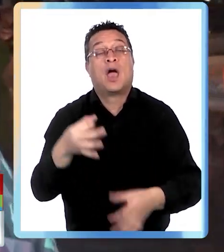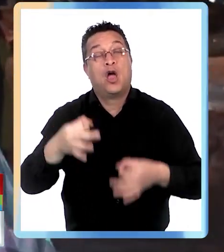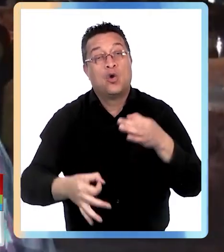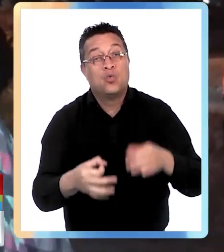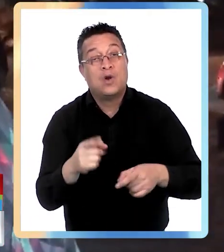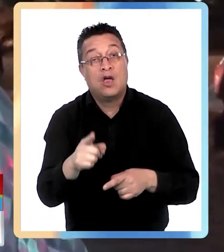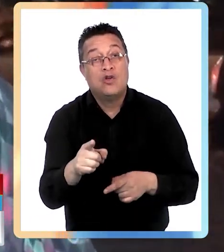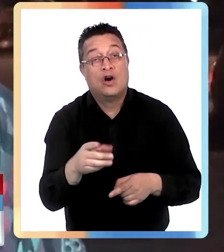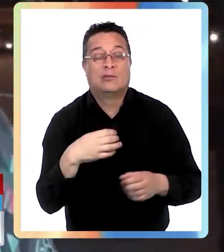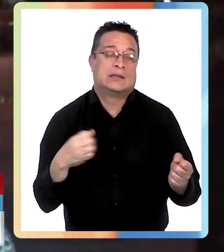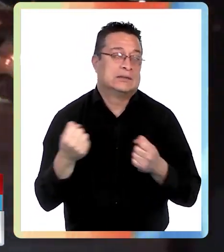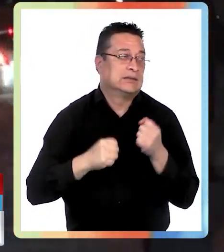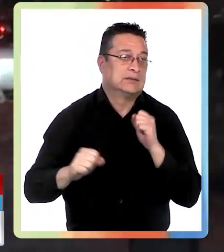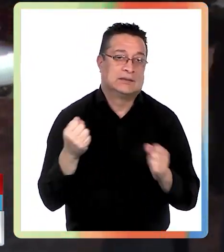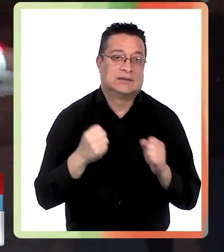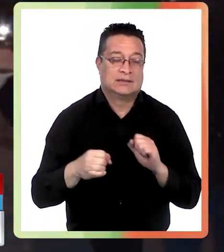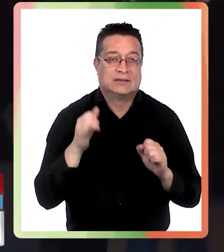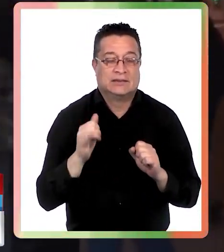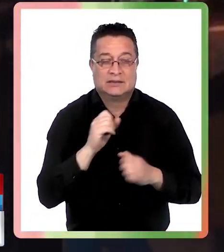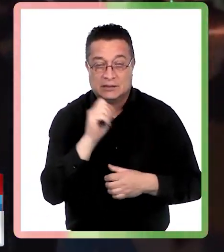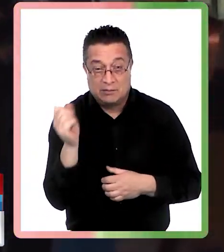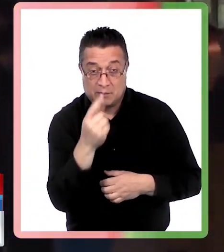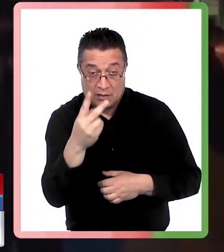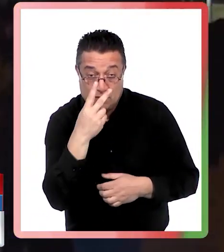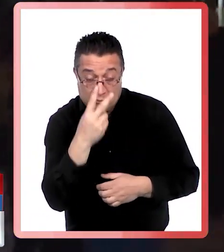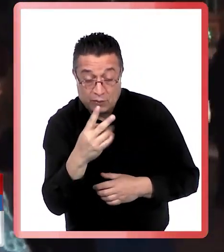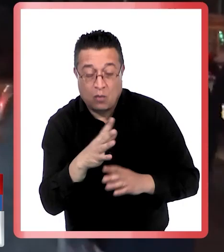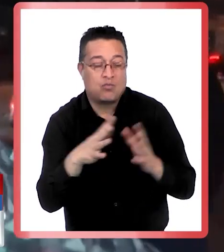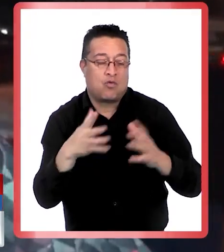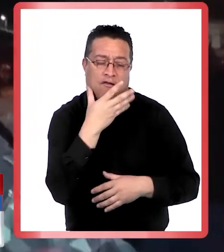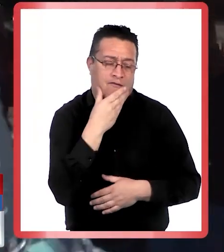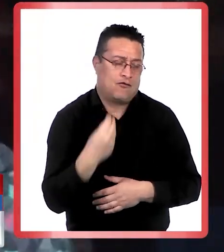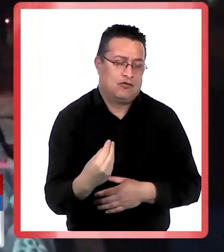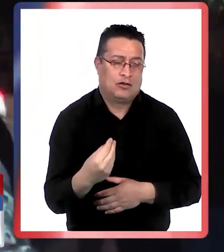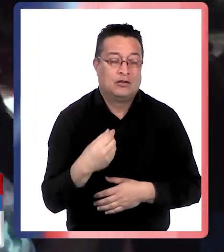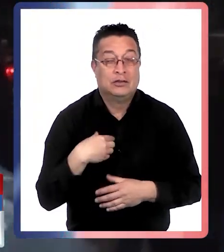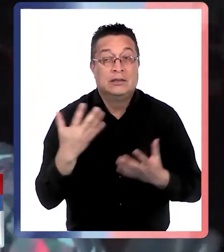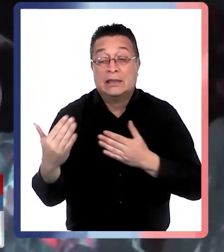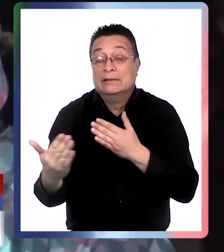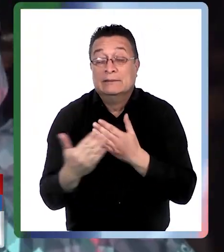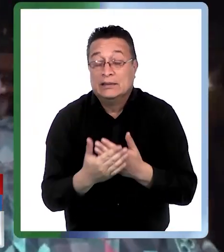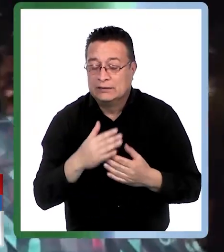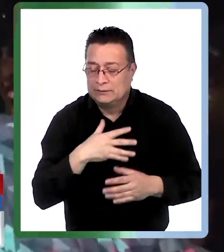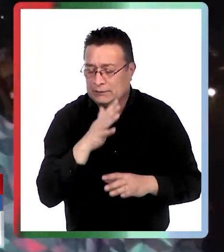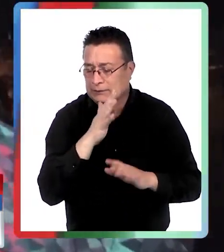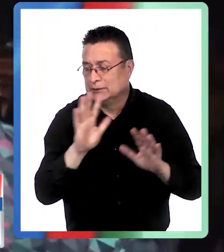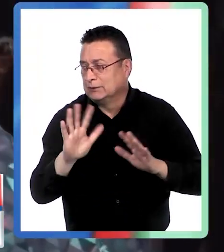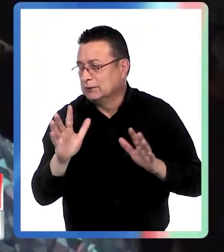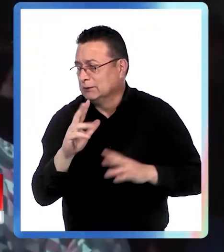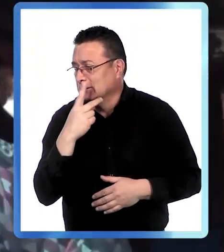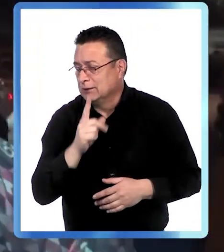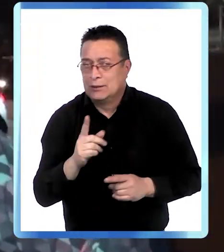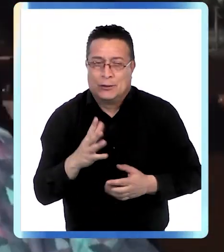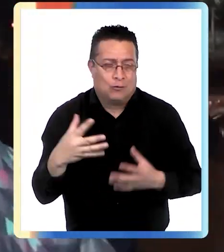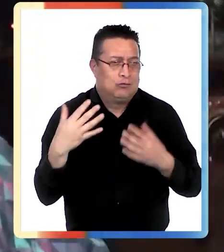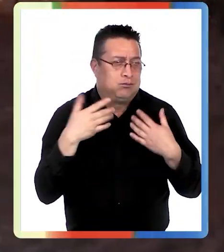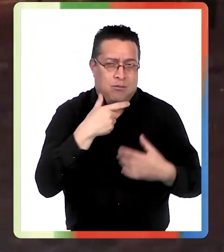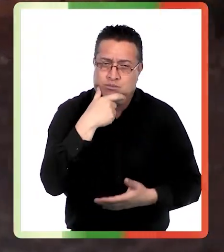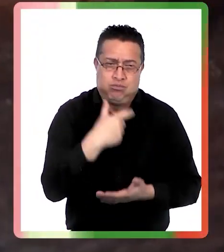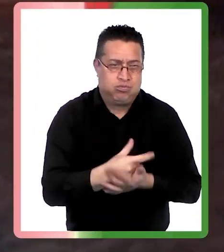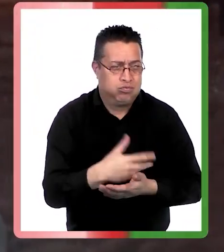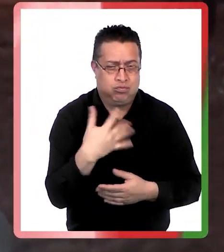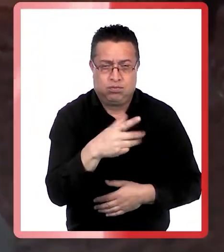evando Prim vista lo primero que he visto ya está muy bueno entonces no quiero ni saber lo que se viene de verdad Así que no tan impresionante la